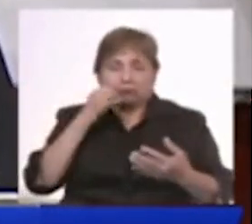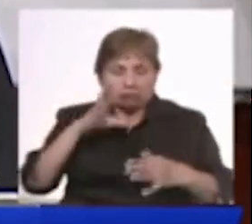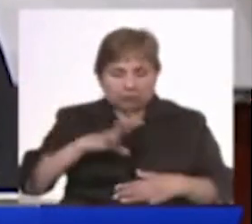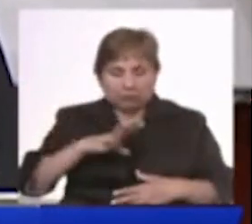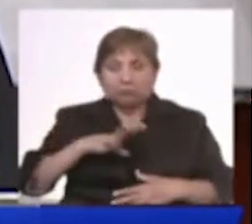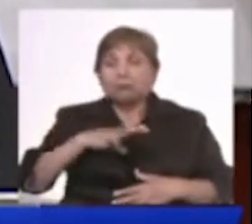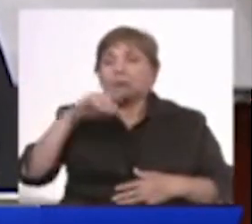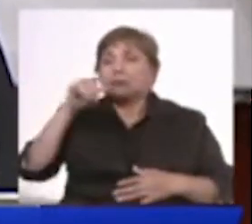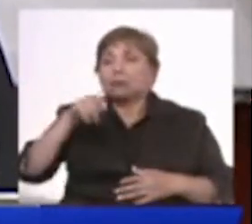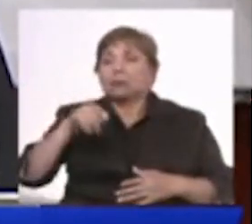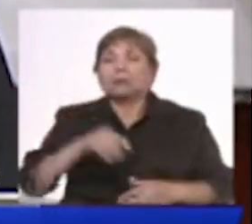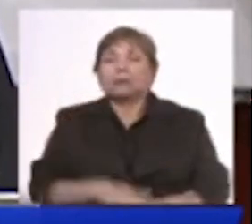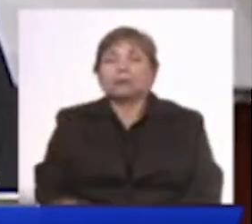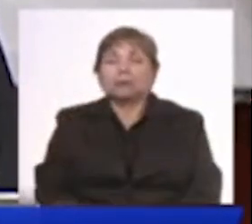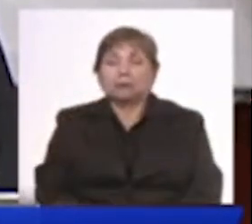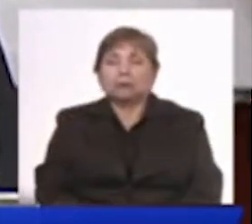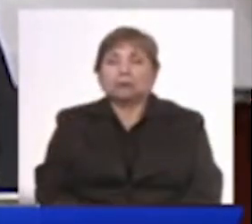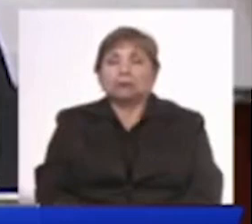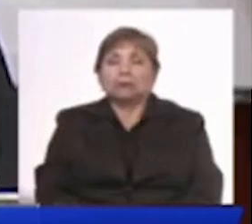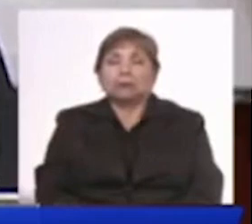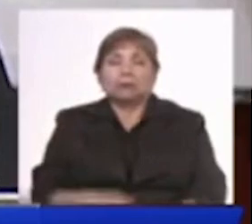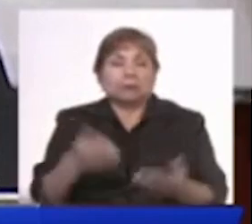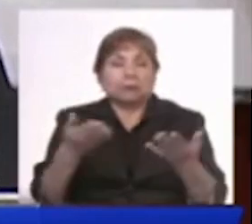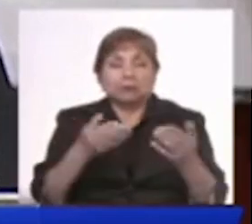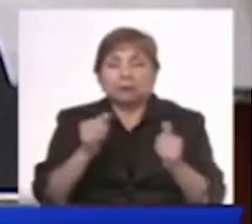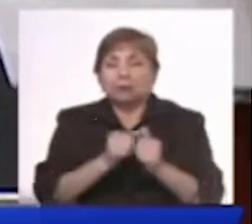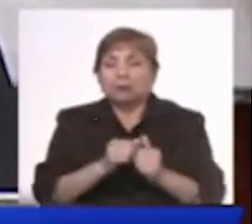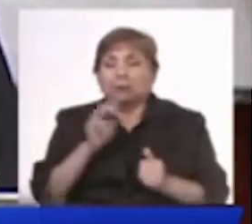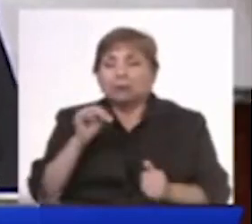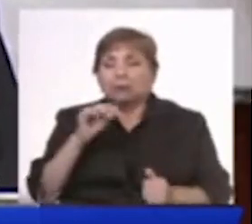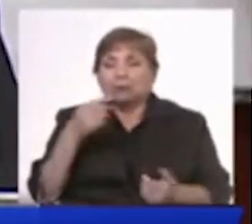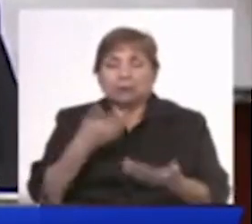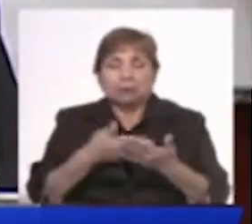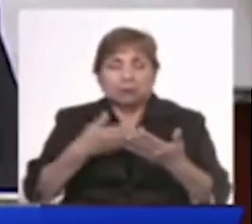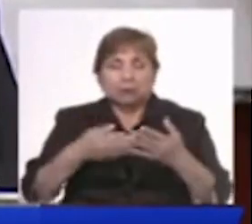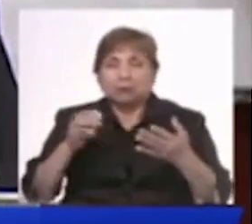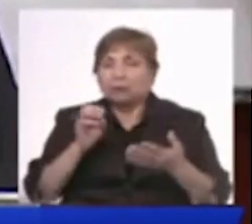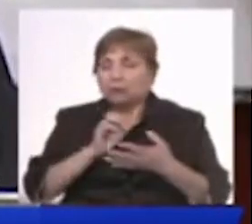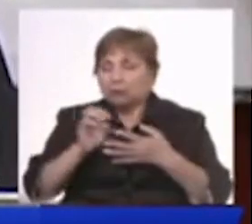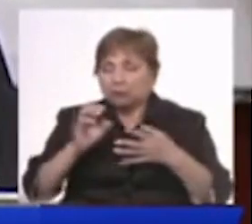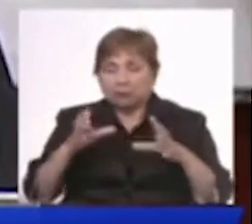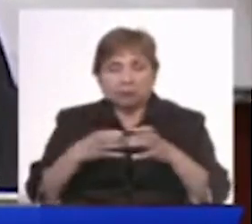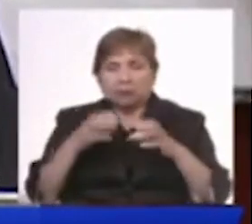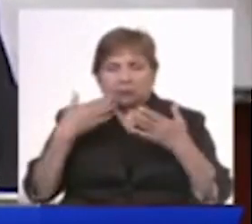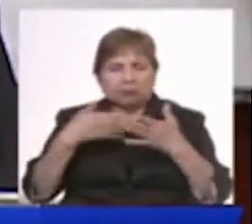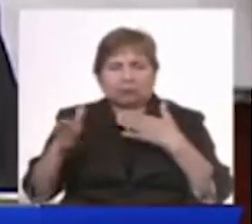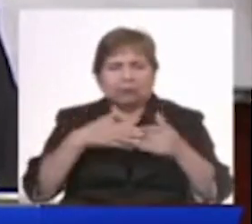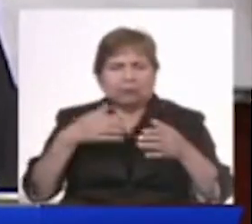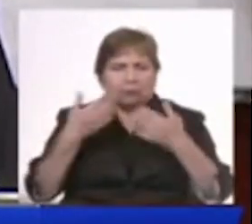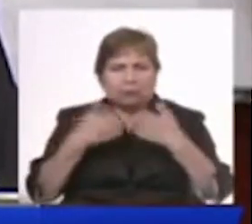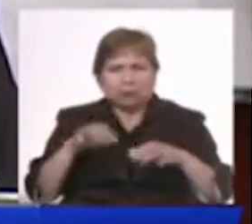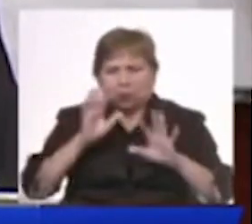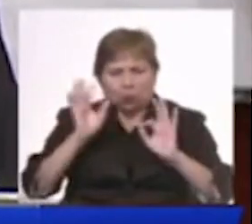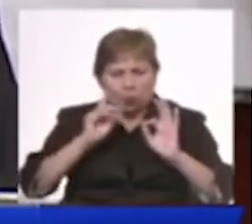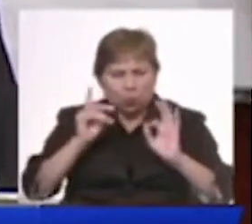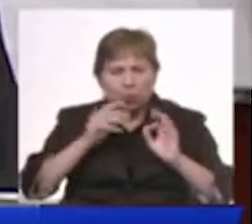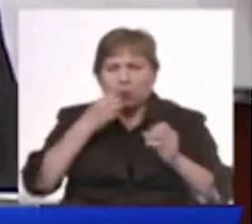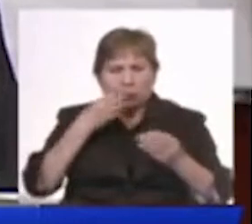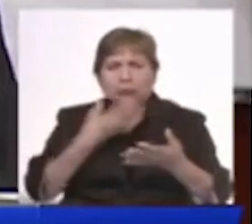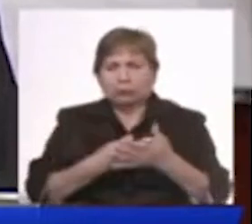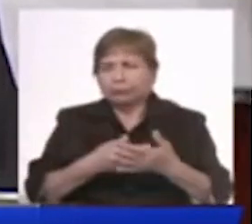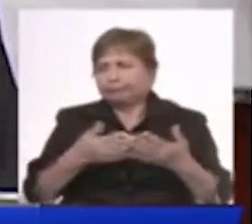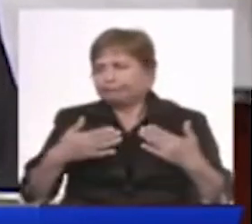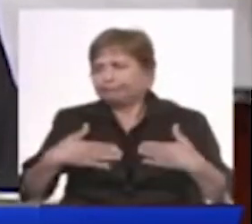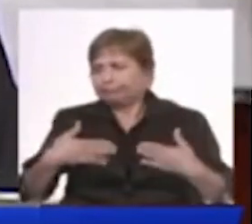prestigio en este suministro de estos equipos. No es cualquier empresa. Ojalá que